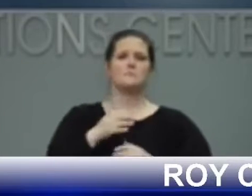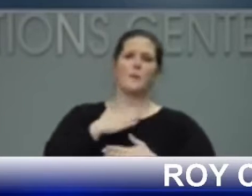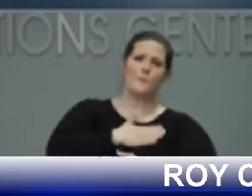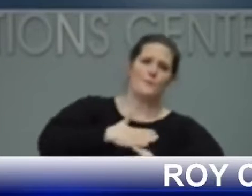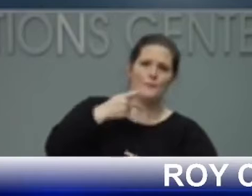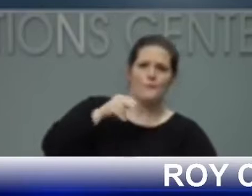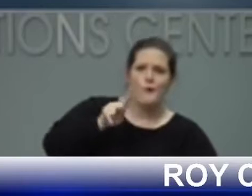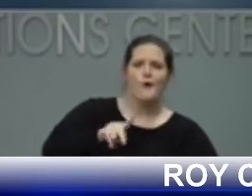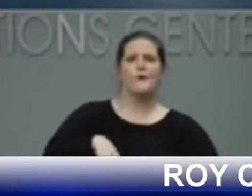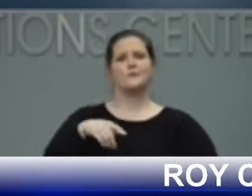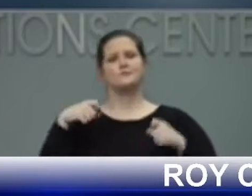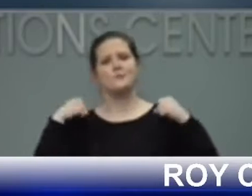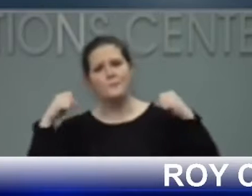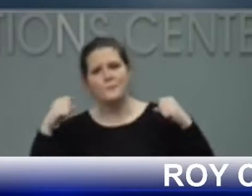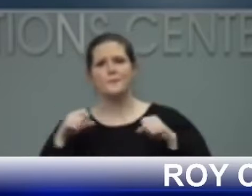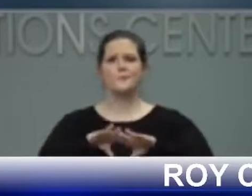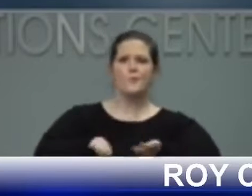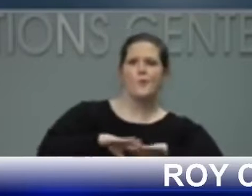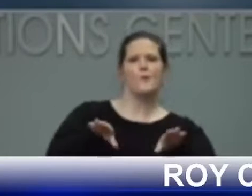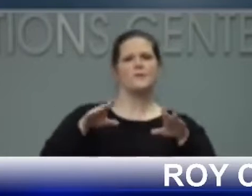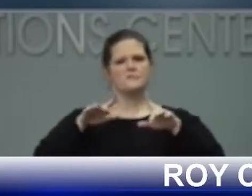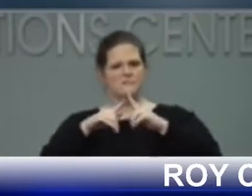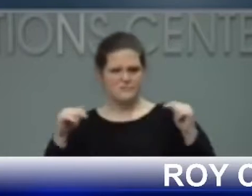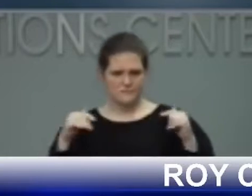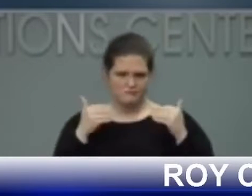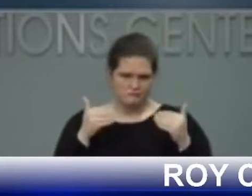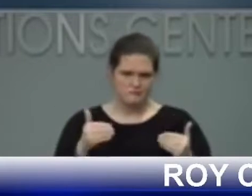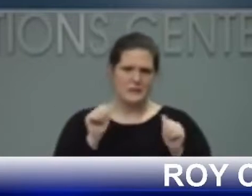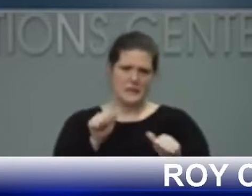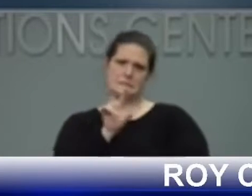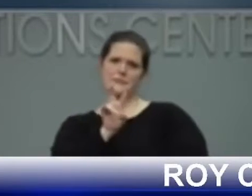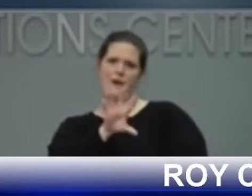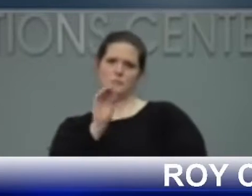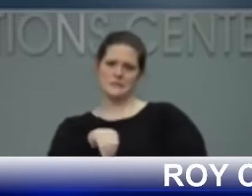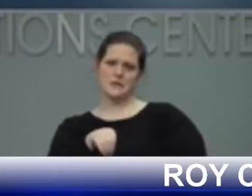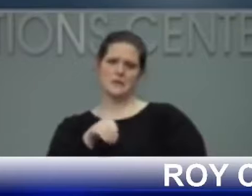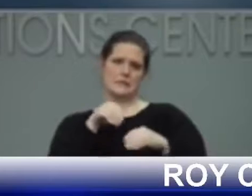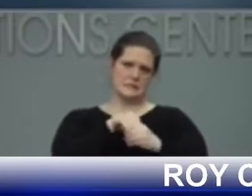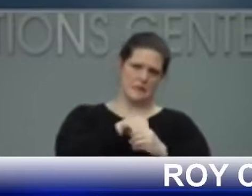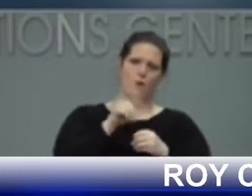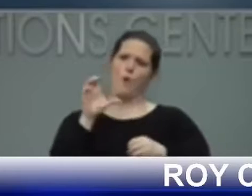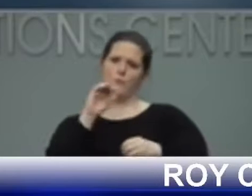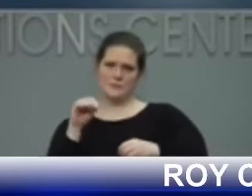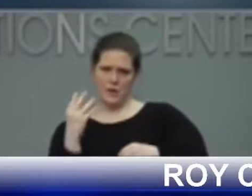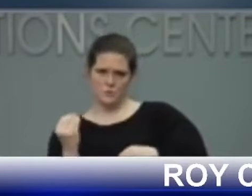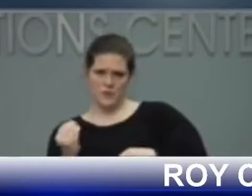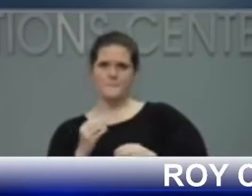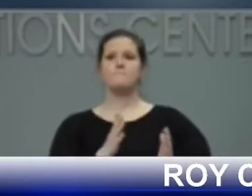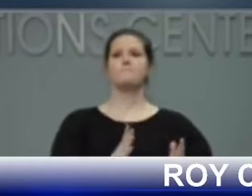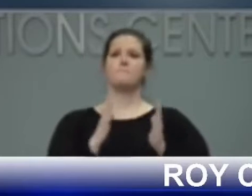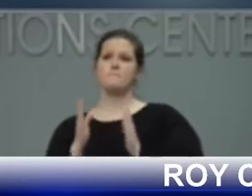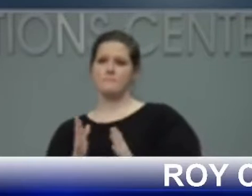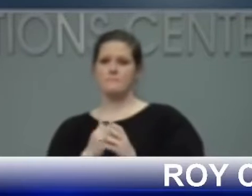gimnasios, piscinas y otros lugares de recreación. Además, la nueva orden permitirá que algunos lugares aumenten su